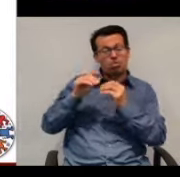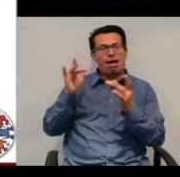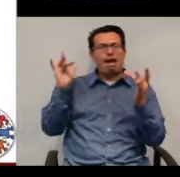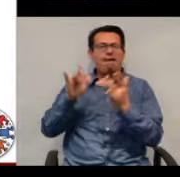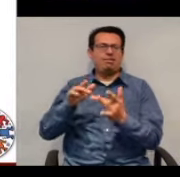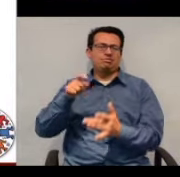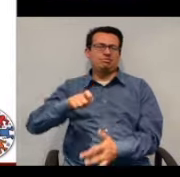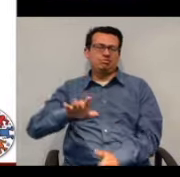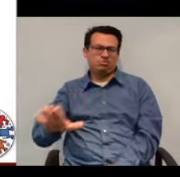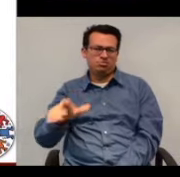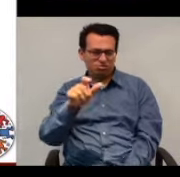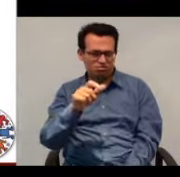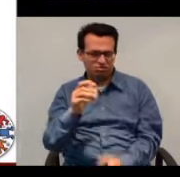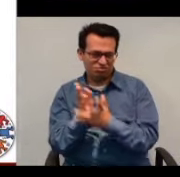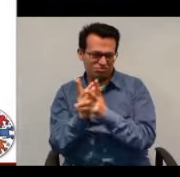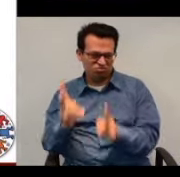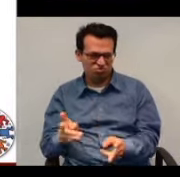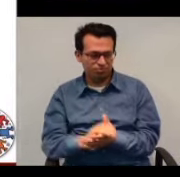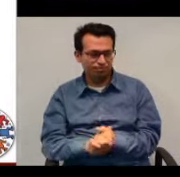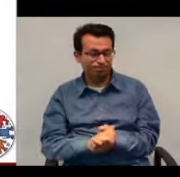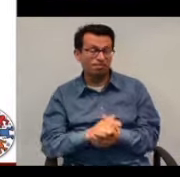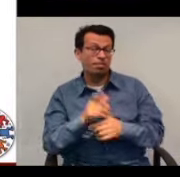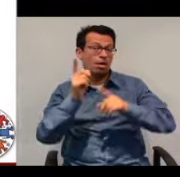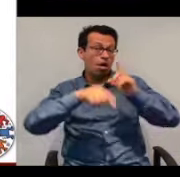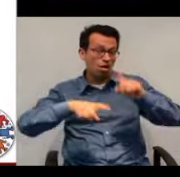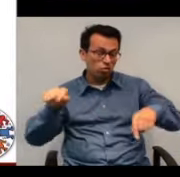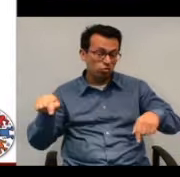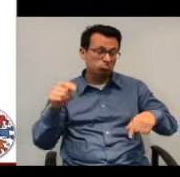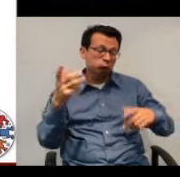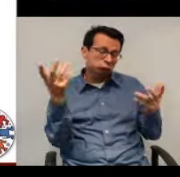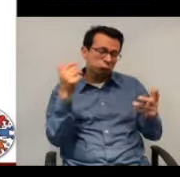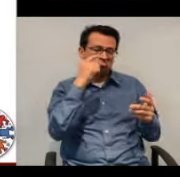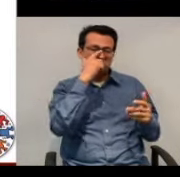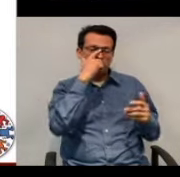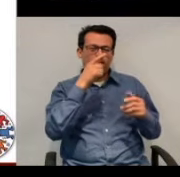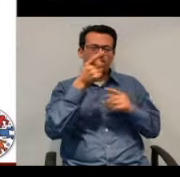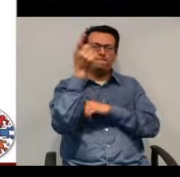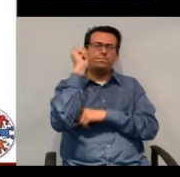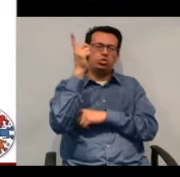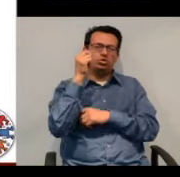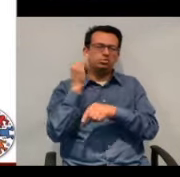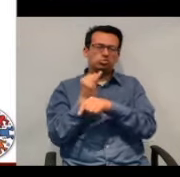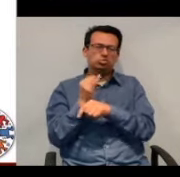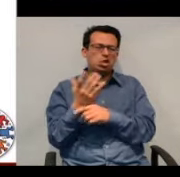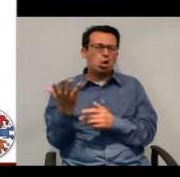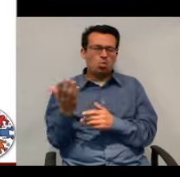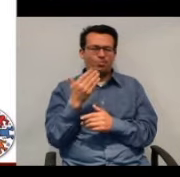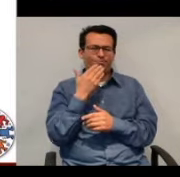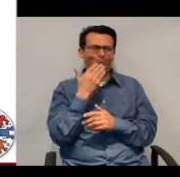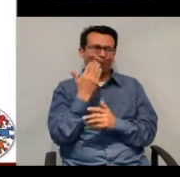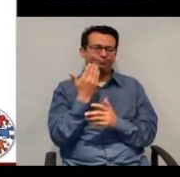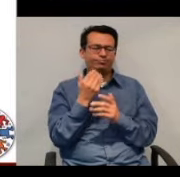Algunas características que podríamos mencionar sobre la política institucional pueden ser las siguientes. Primero, una política que identifique las